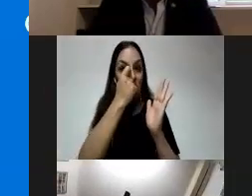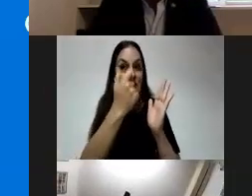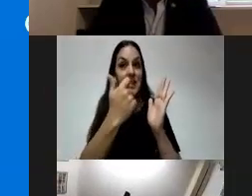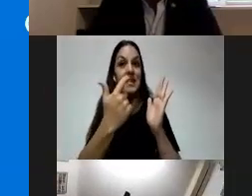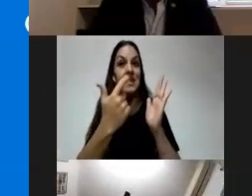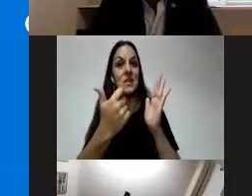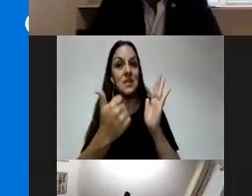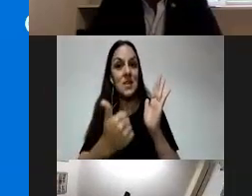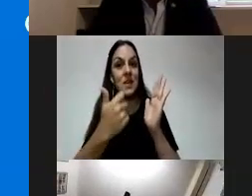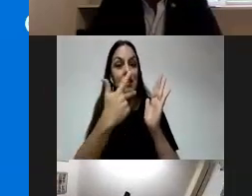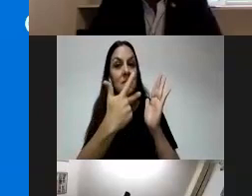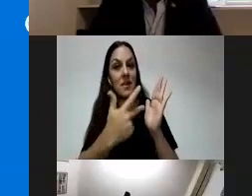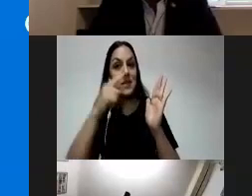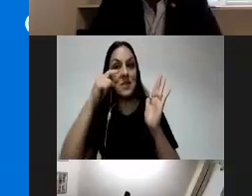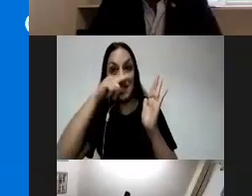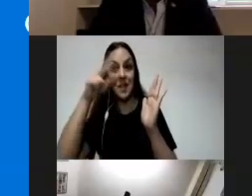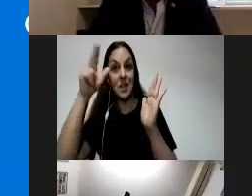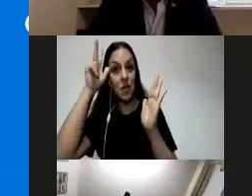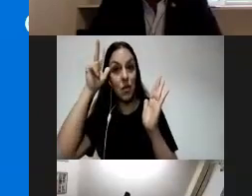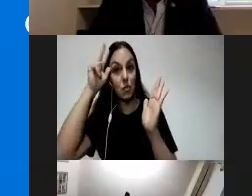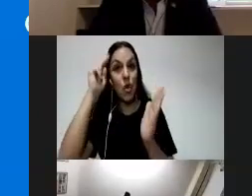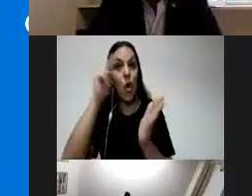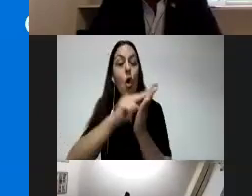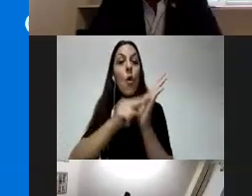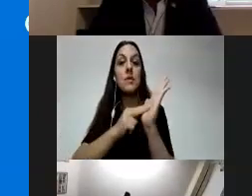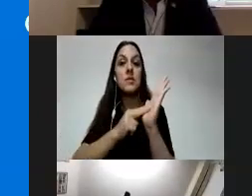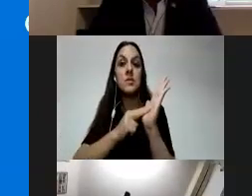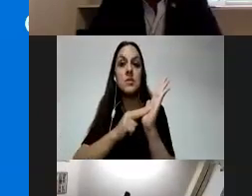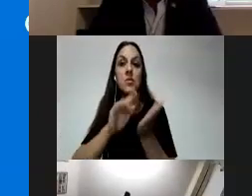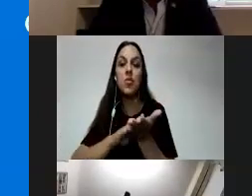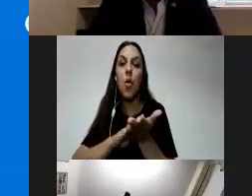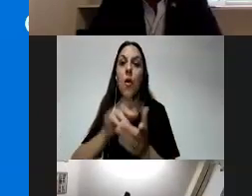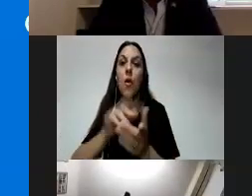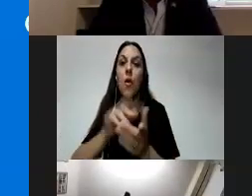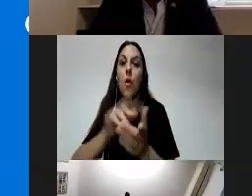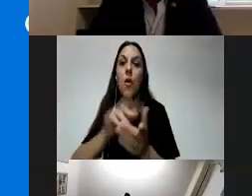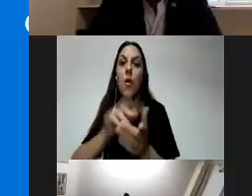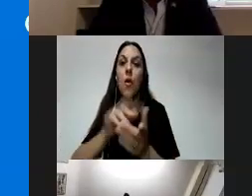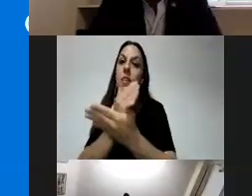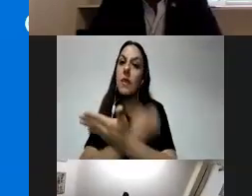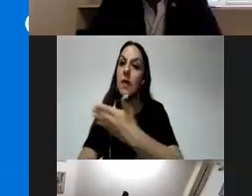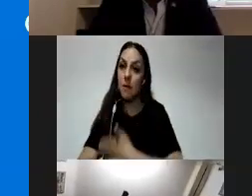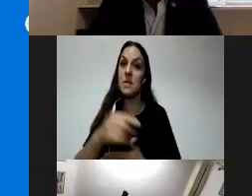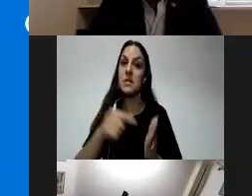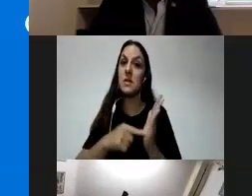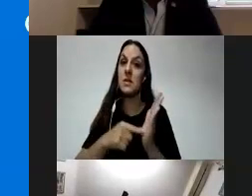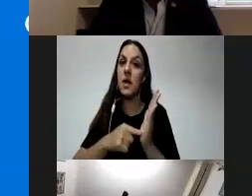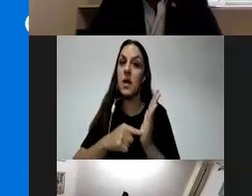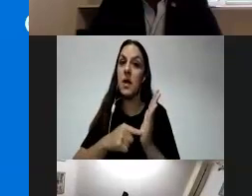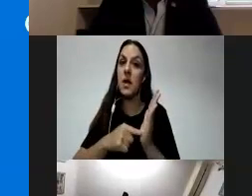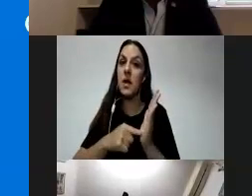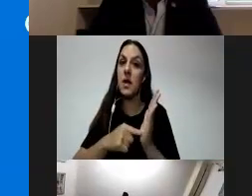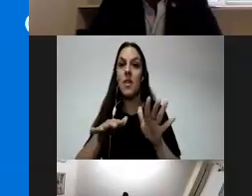26.373/78, Convención sobre los Derechos de las Personas con Discapacidad y Protocolo Facultativo, acciones